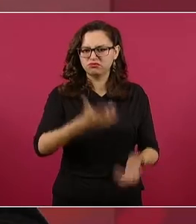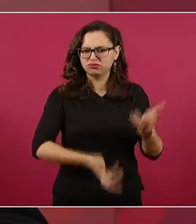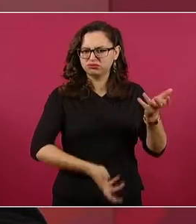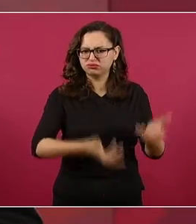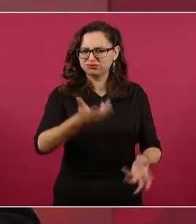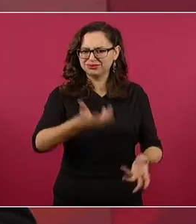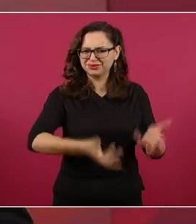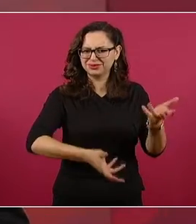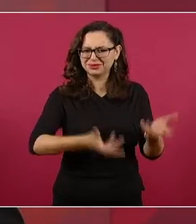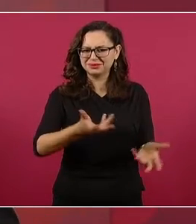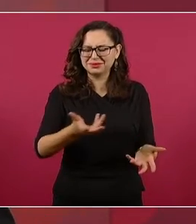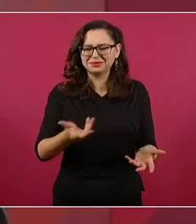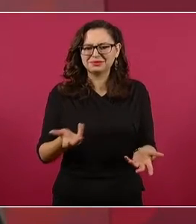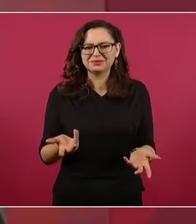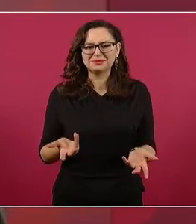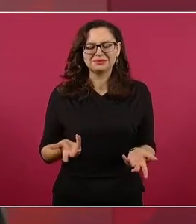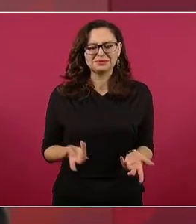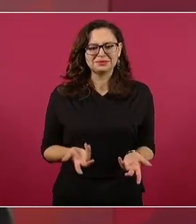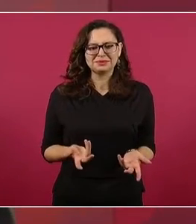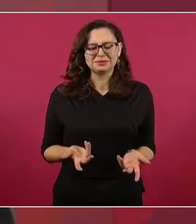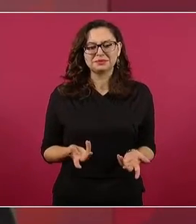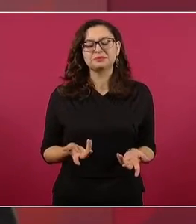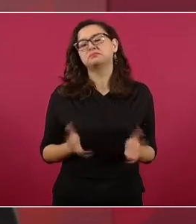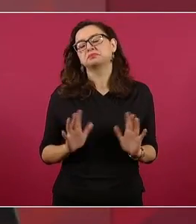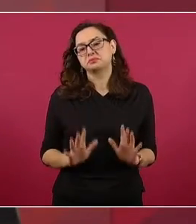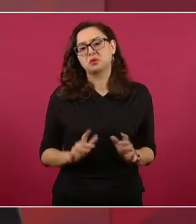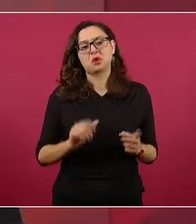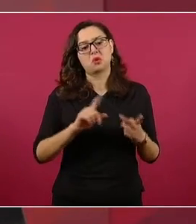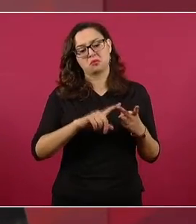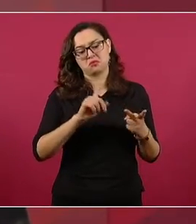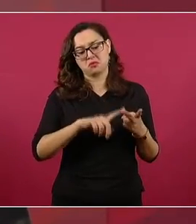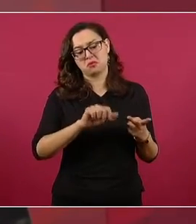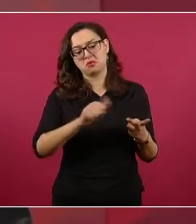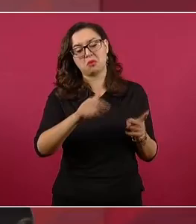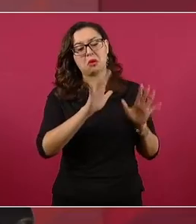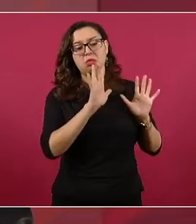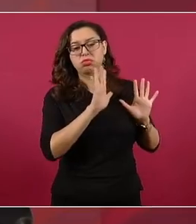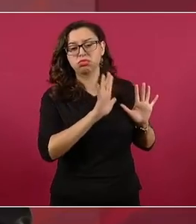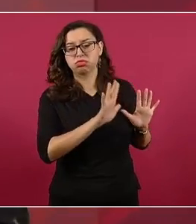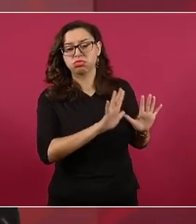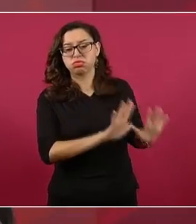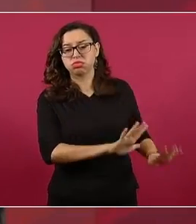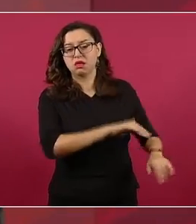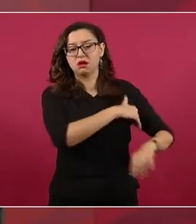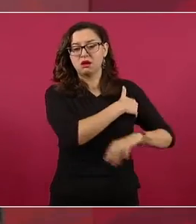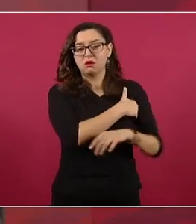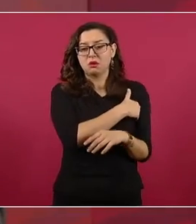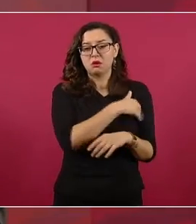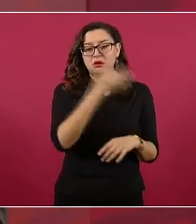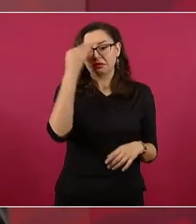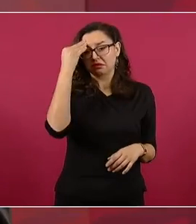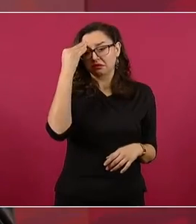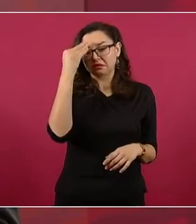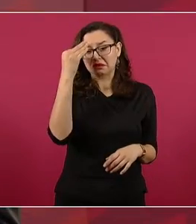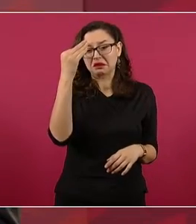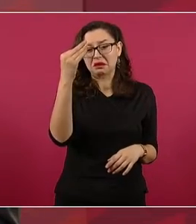pasaba también el tiempo, se echaban a perder muchas cosas, había también